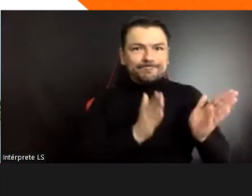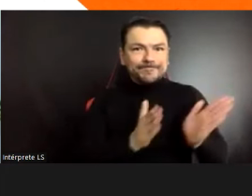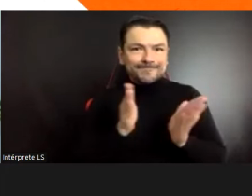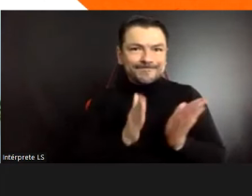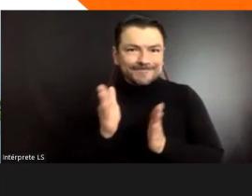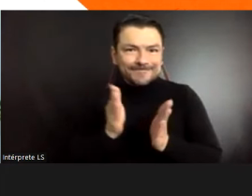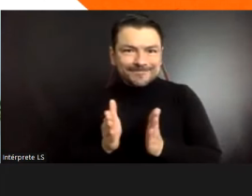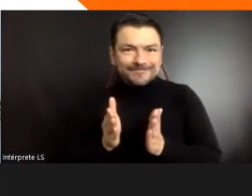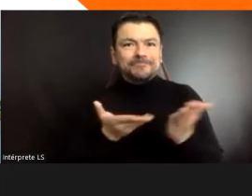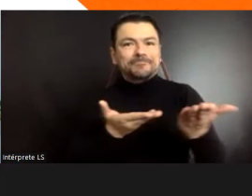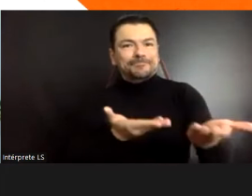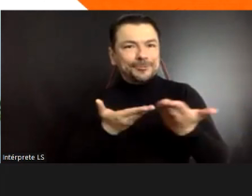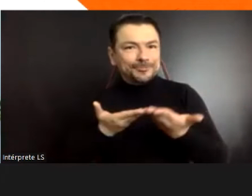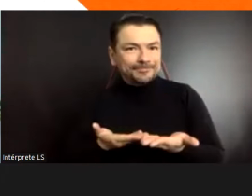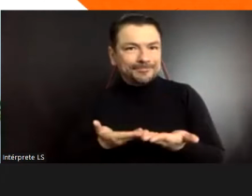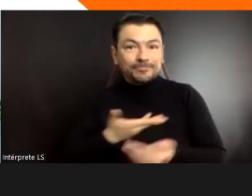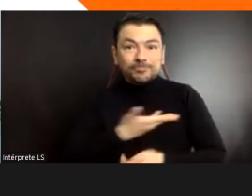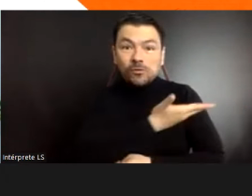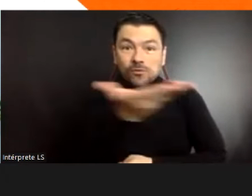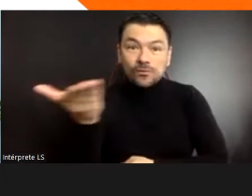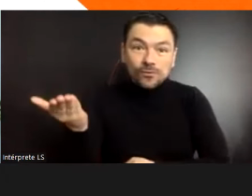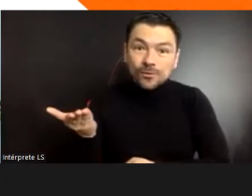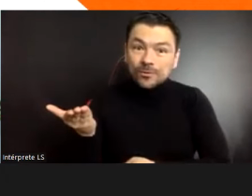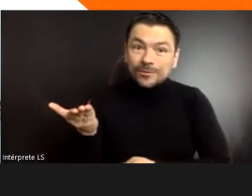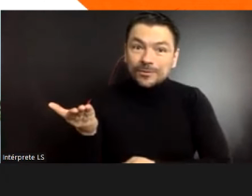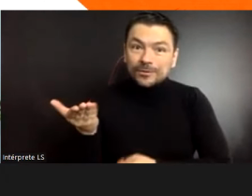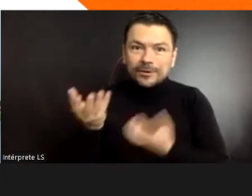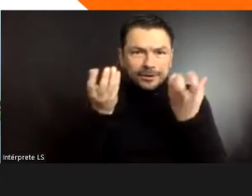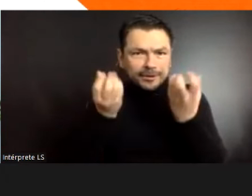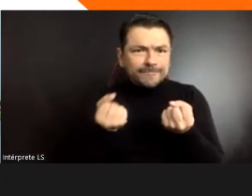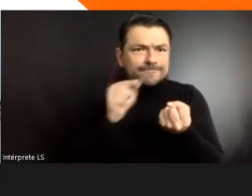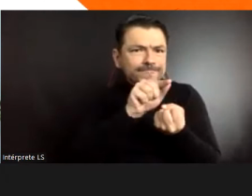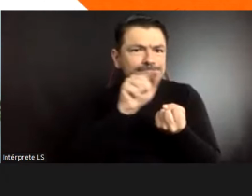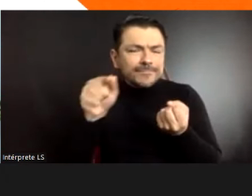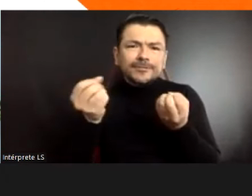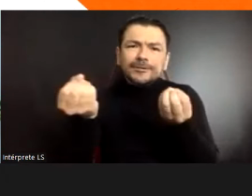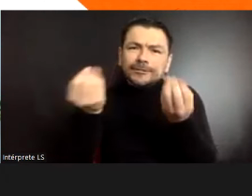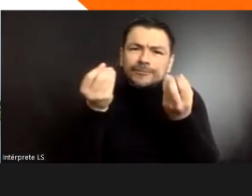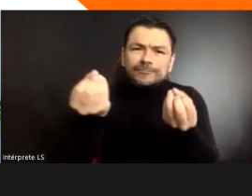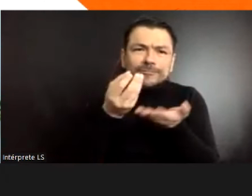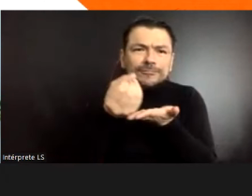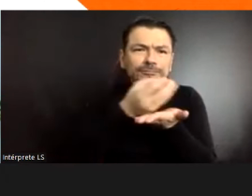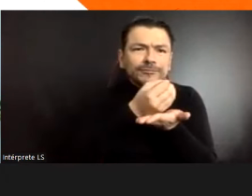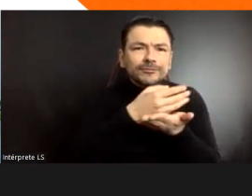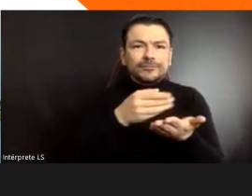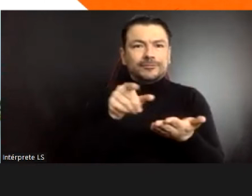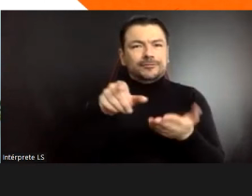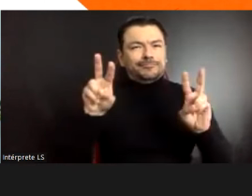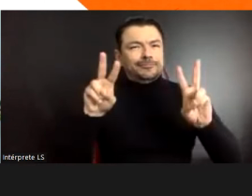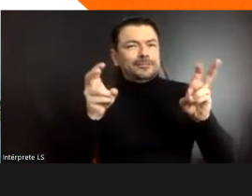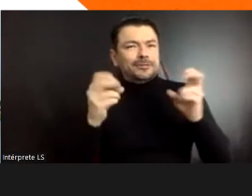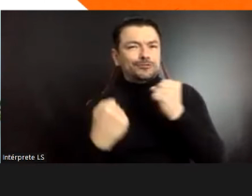todos puedan estar seguros de estar usando las herramientas necesarias para este tipo de trabajo y